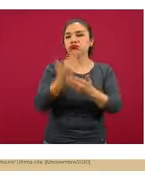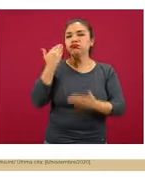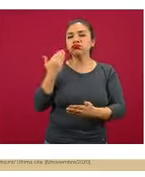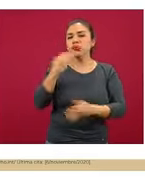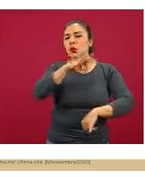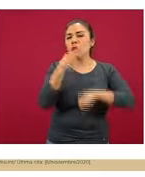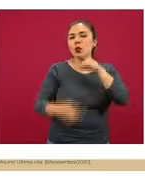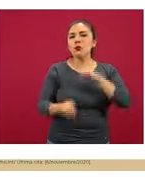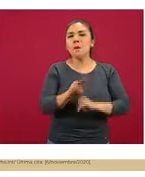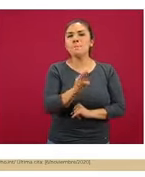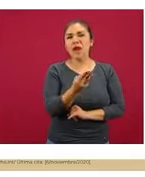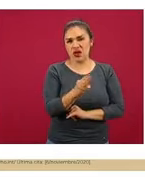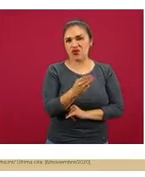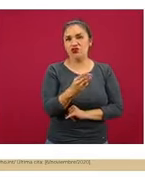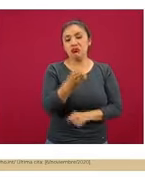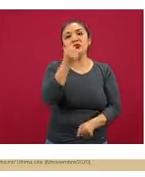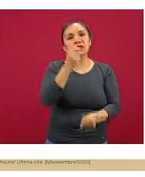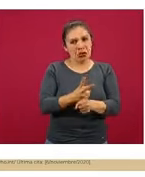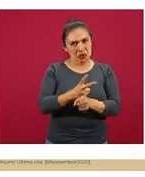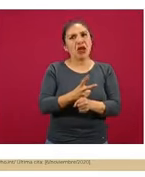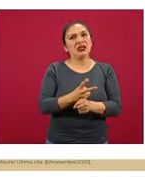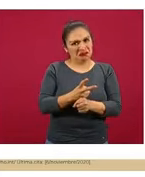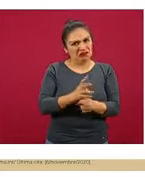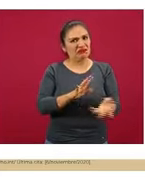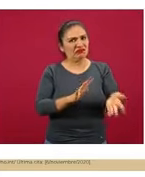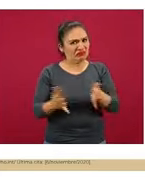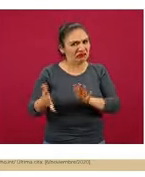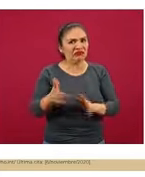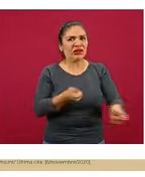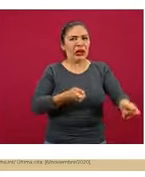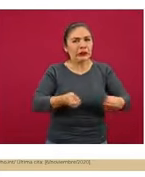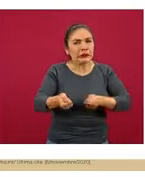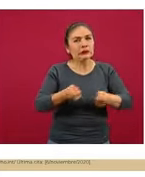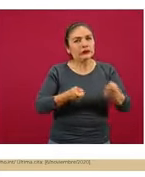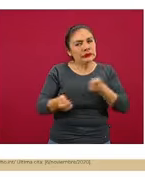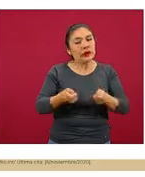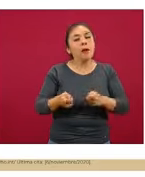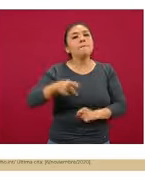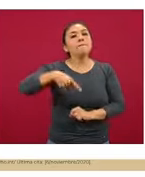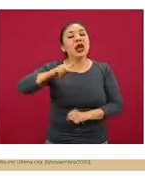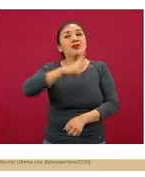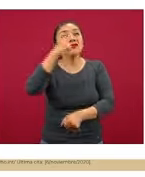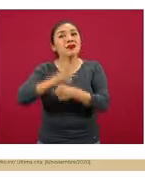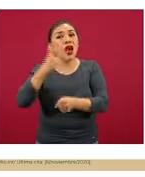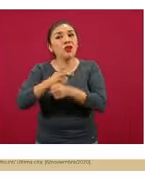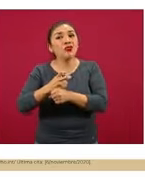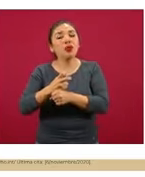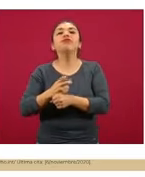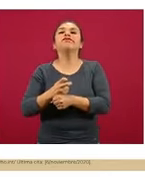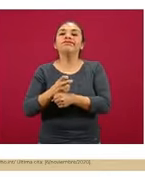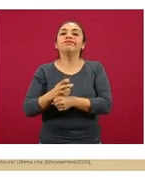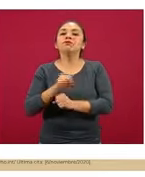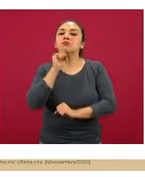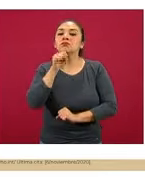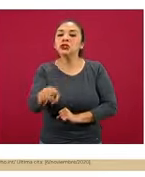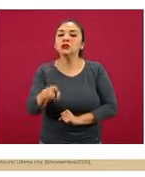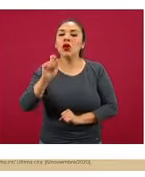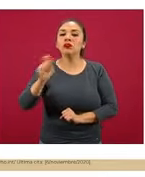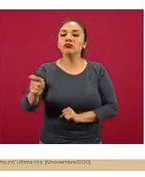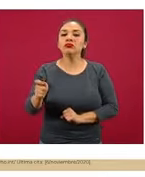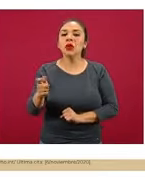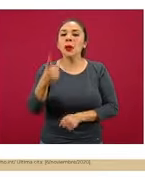finales de mayo, digamos que temprano todavía en el año para efectos de la pandemia, pero el segundo llegó precisamente